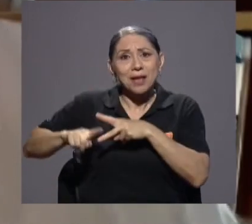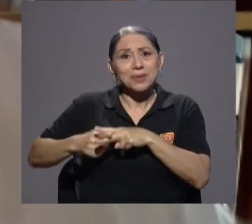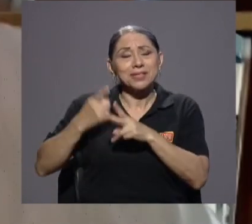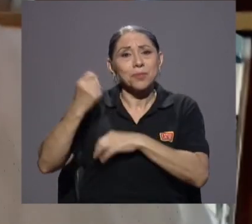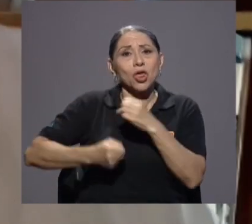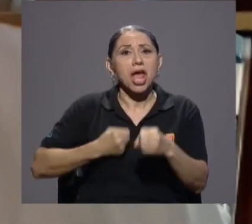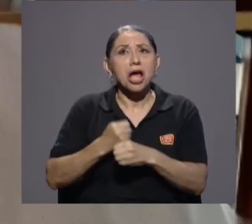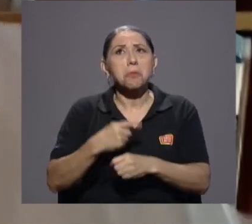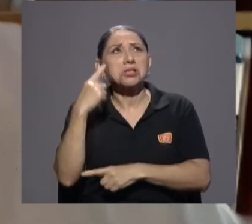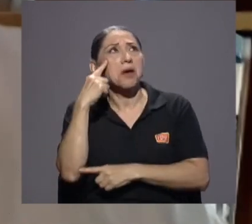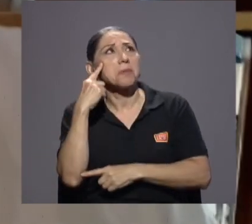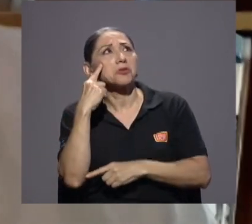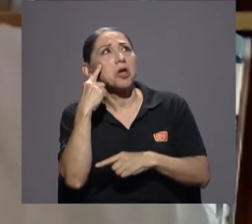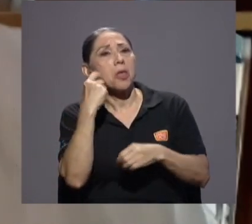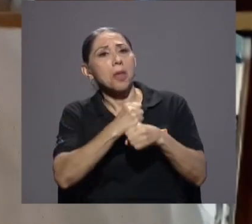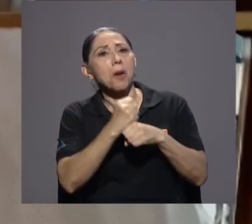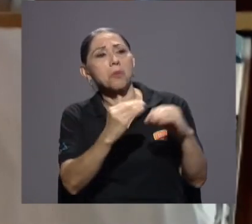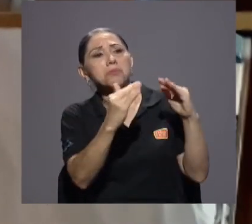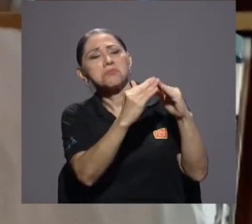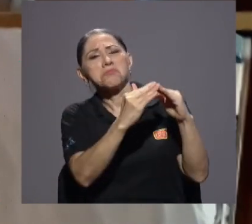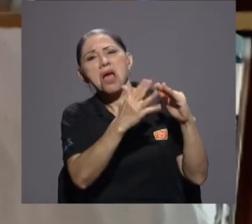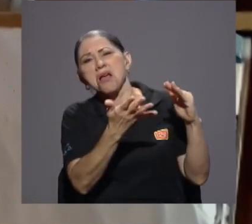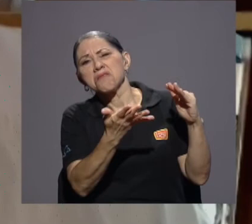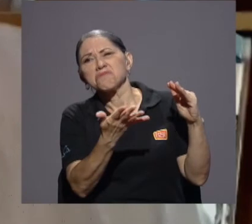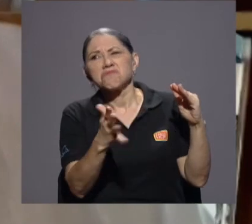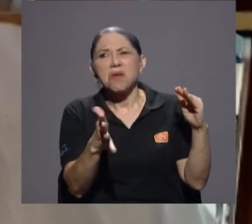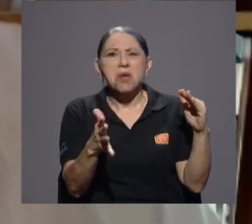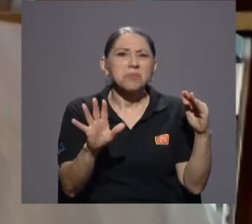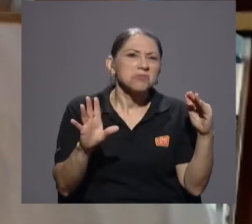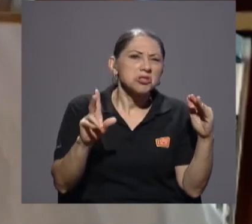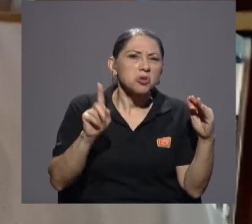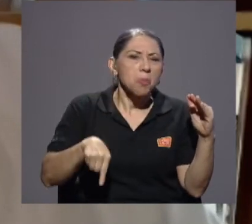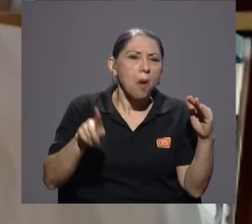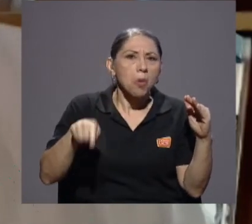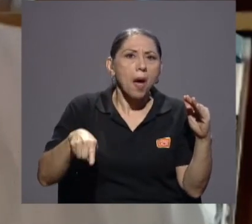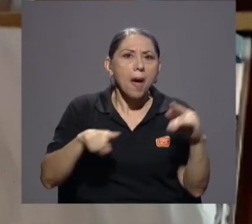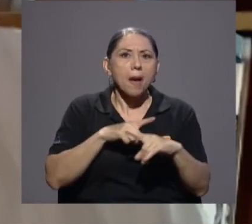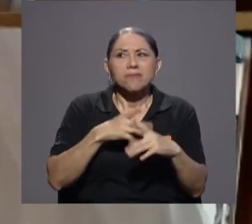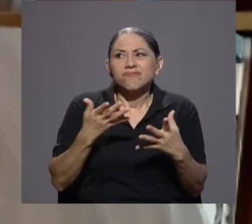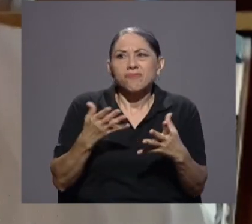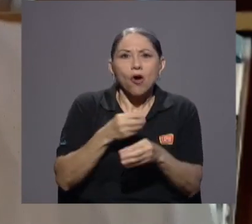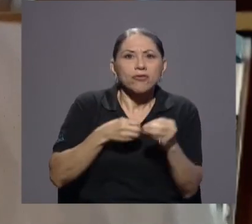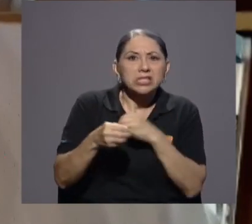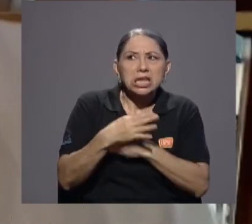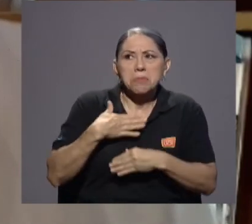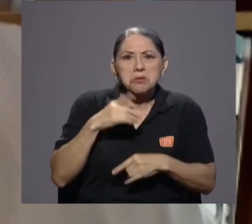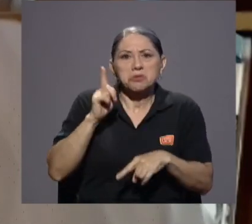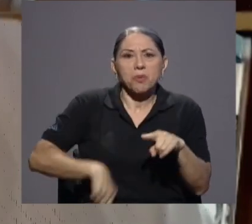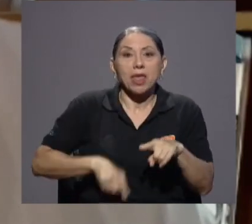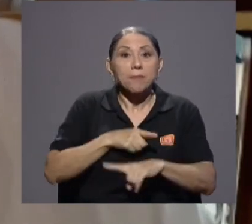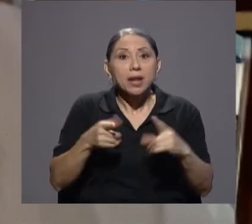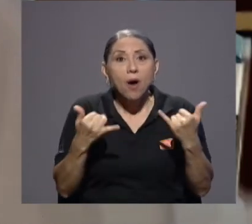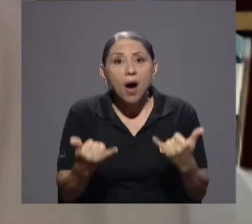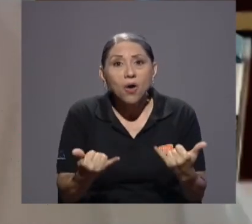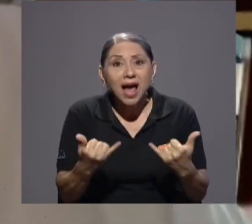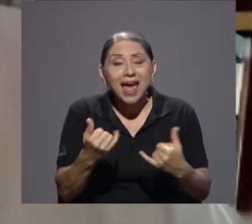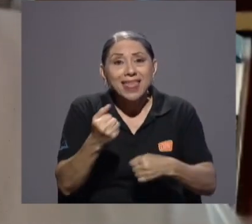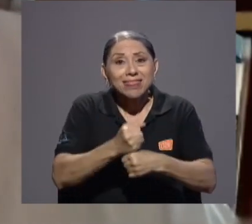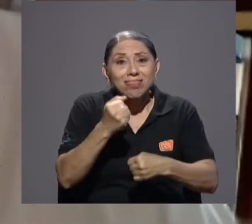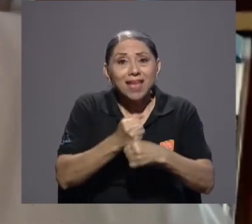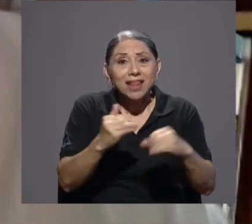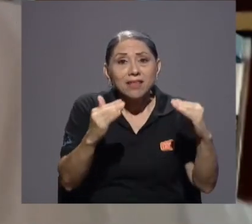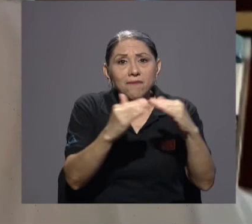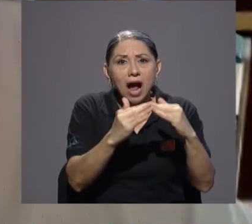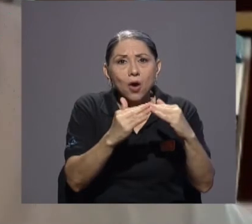el teletrabajo era una opción probablemente porcentualmente muy baja en nuestras oficinas o en nuestros trabajos. Ahora el teletrabajo pasó a ser la